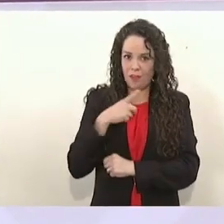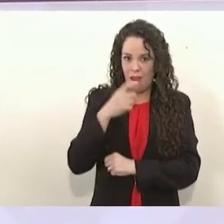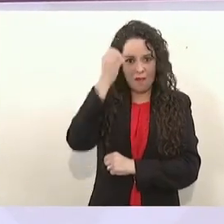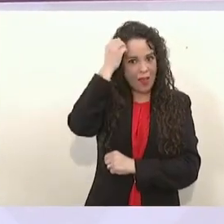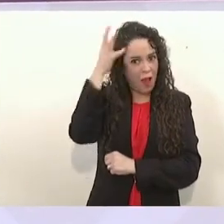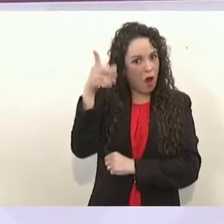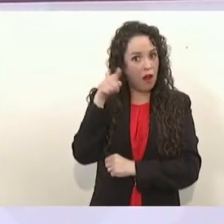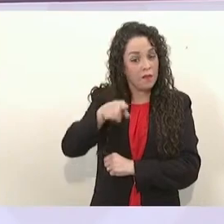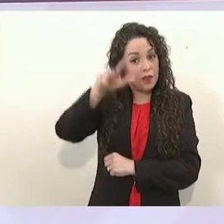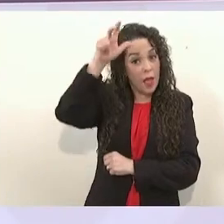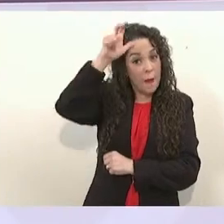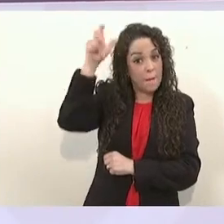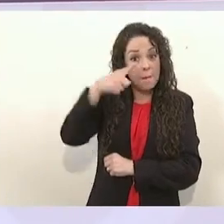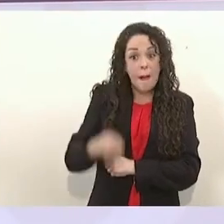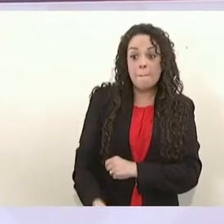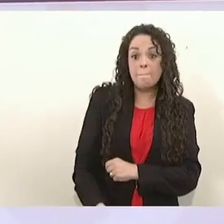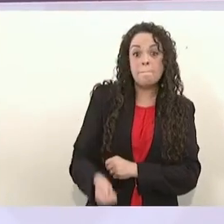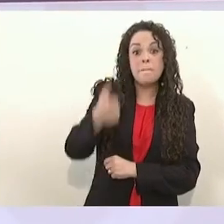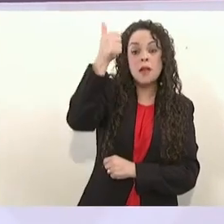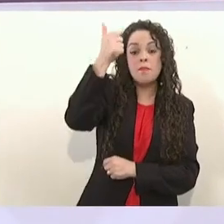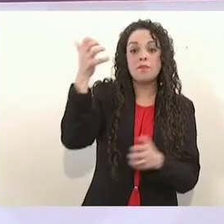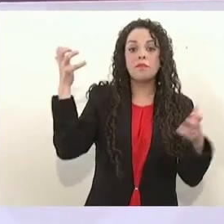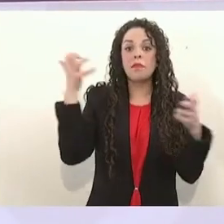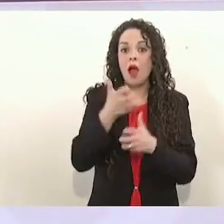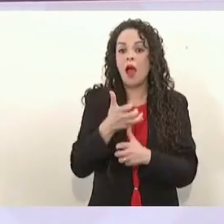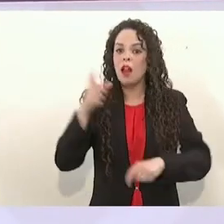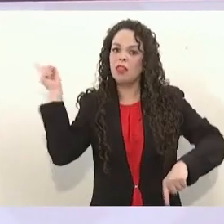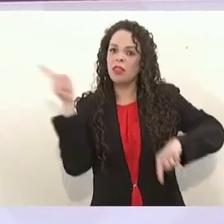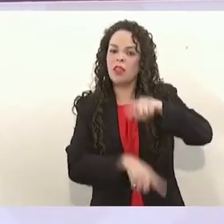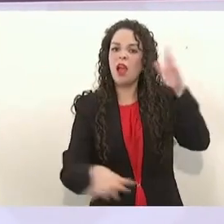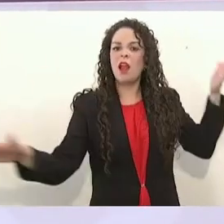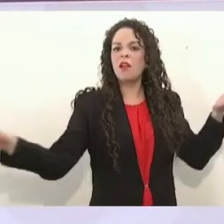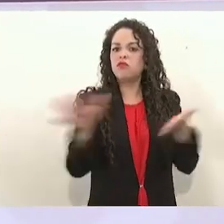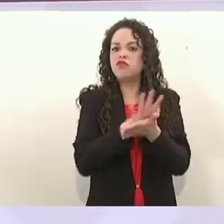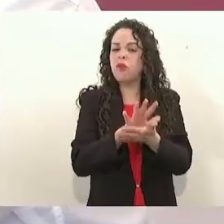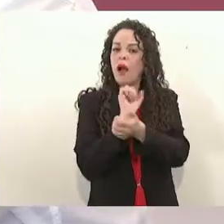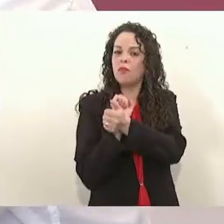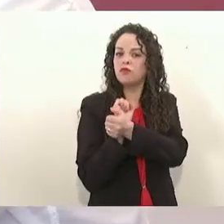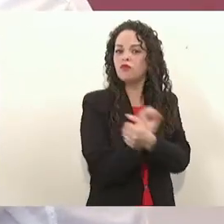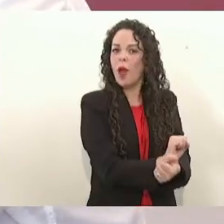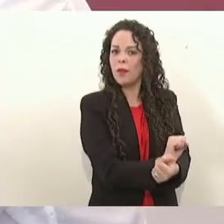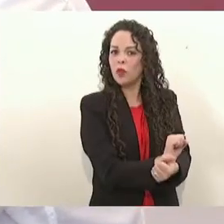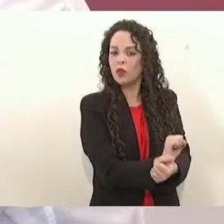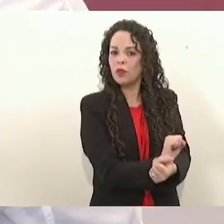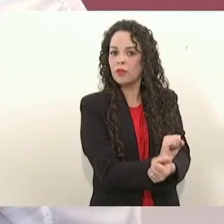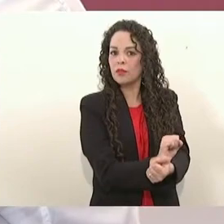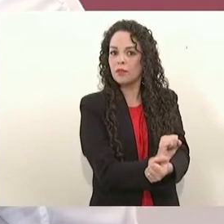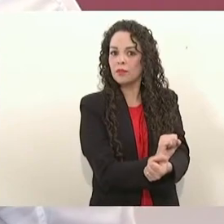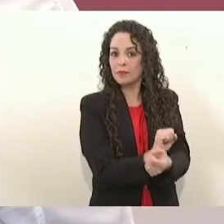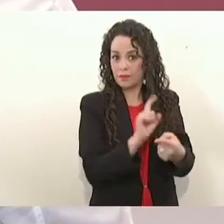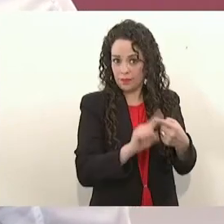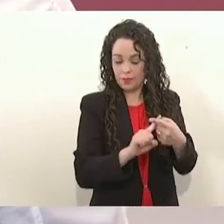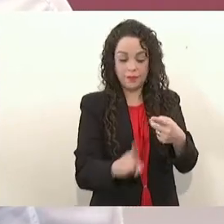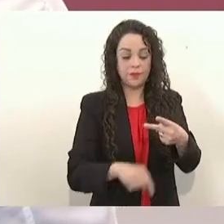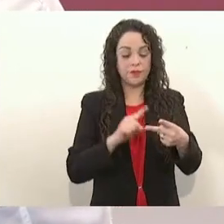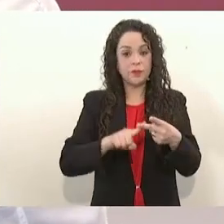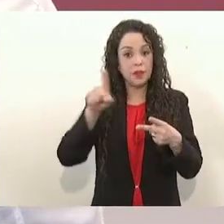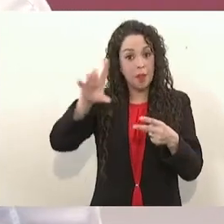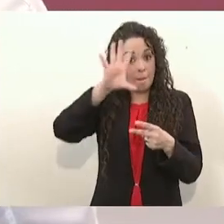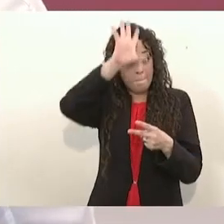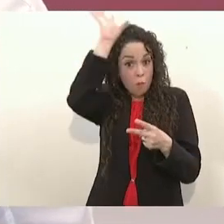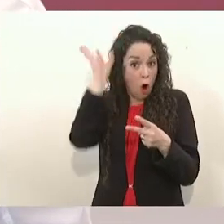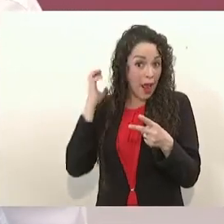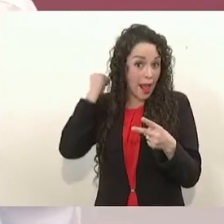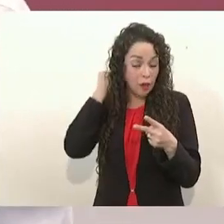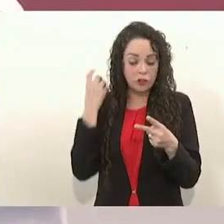la abolición de la esclavitud, y Morelos decía que había